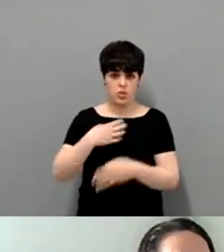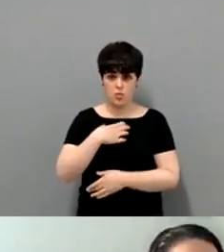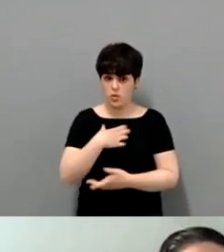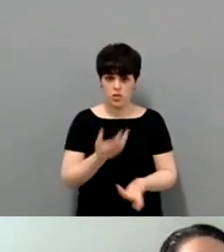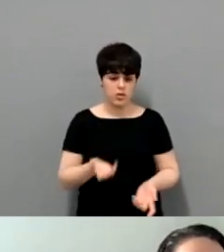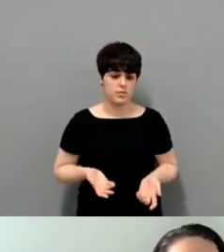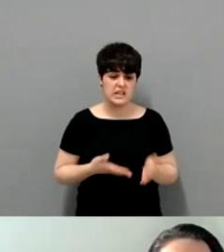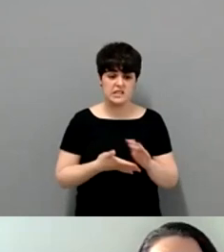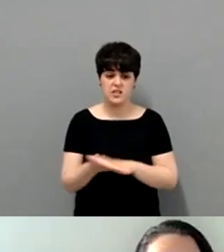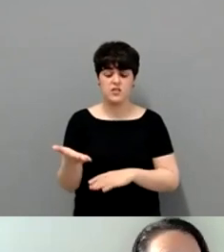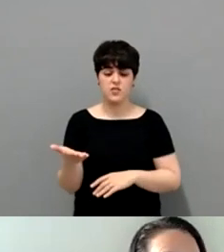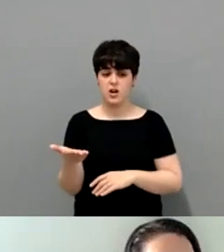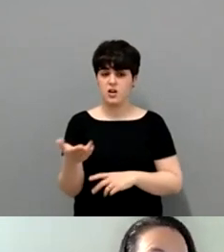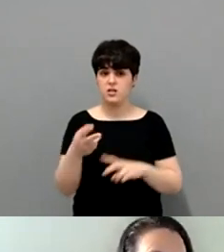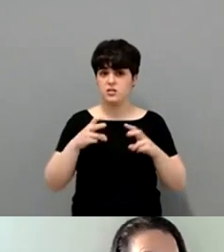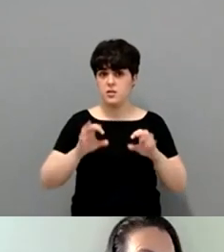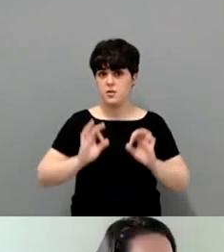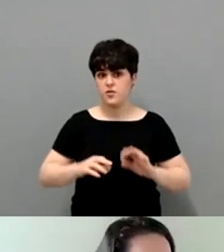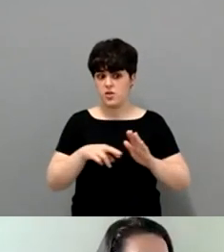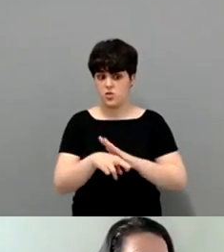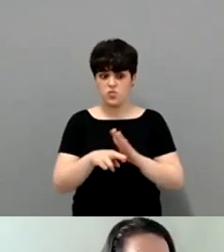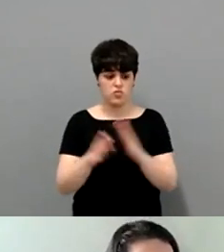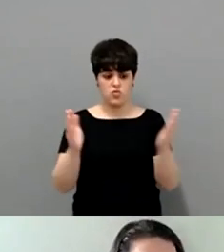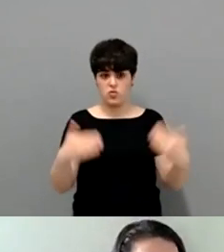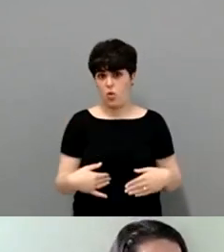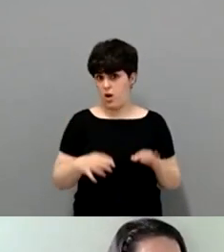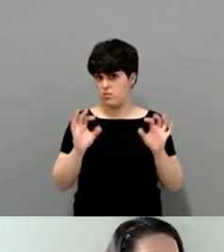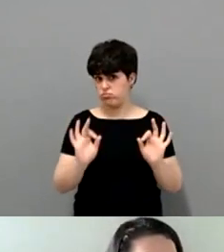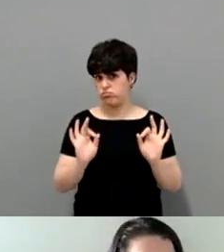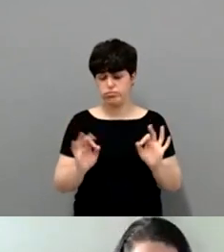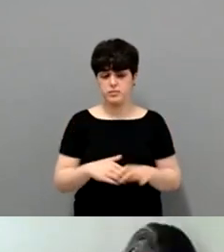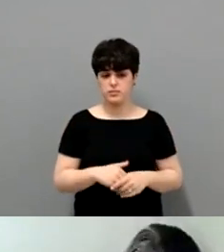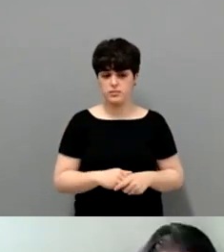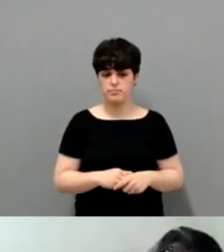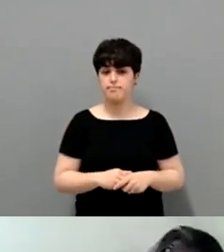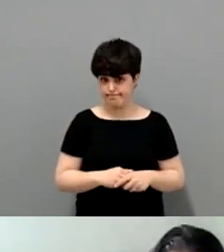Totalmente, que tiene que ver totalmente con la falta de recursos en este caso, ¿no?